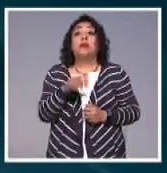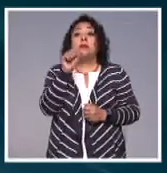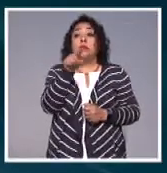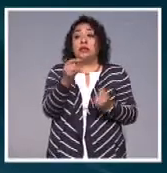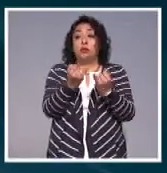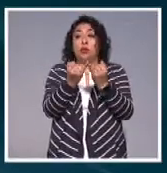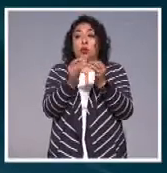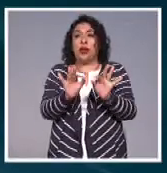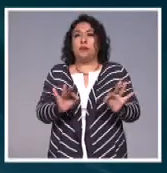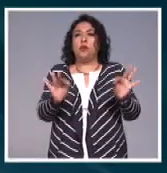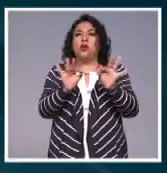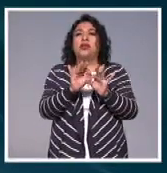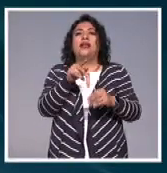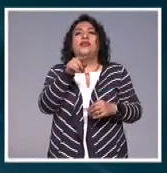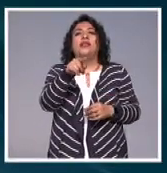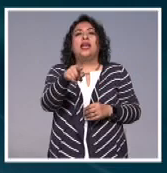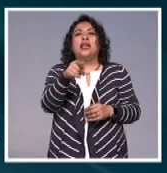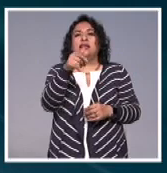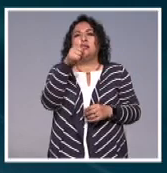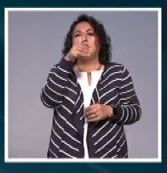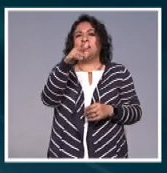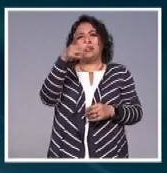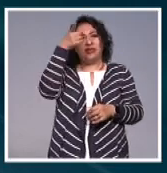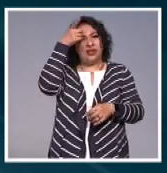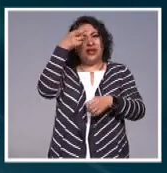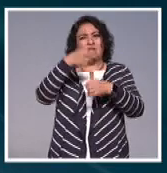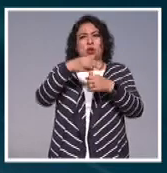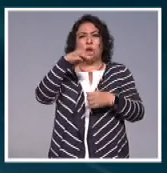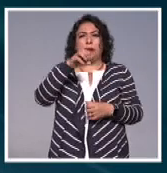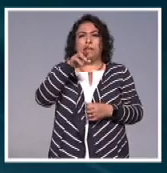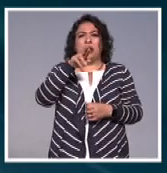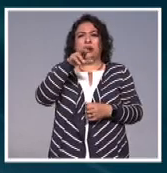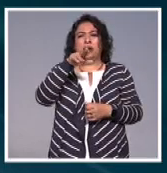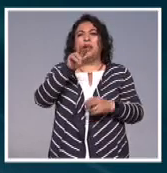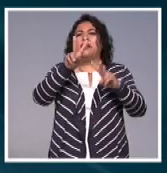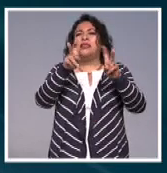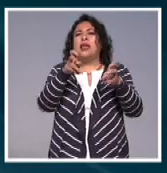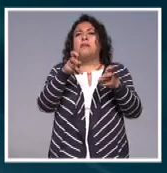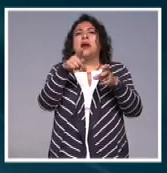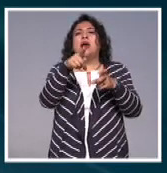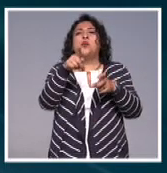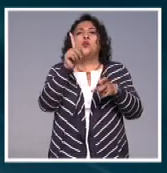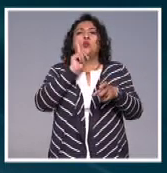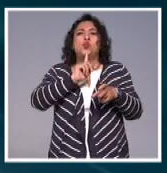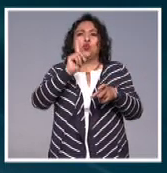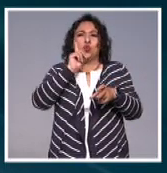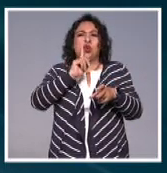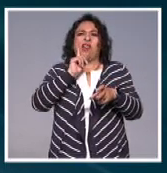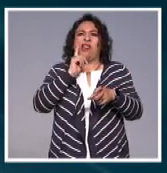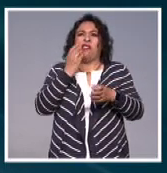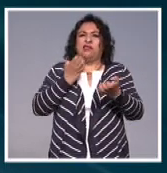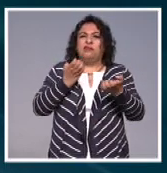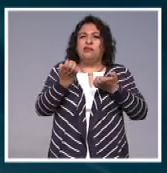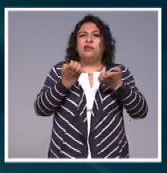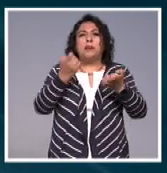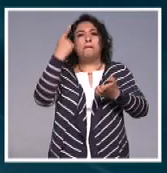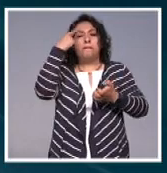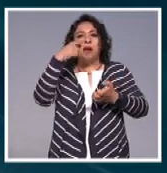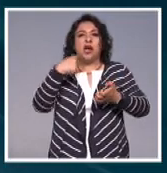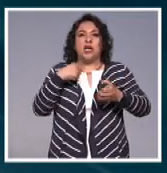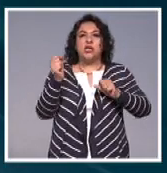También sobresale El Lado Salvaje, de la directora Mariana Paredes, sobre mujeres octogenarias que entrenan para correr